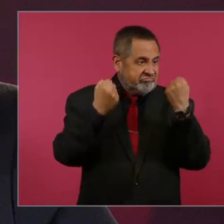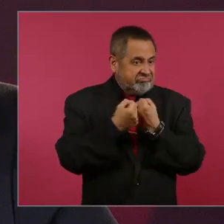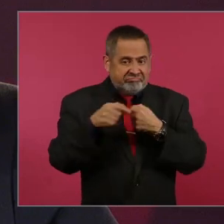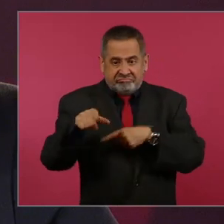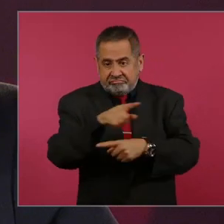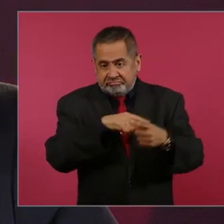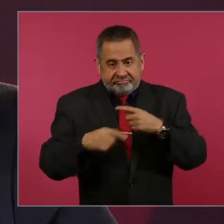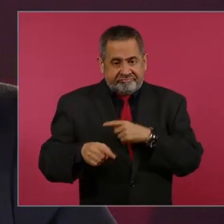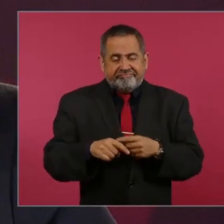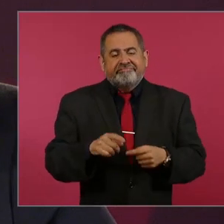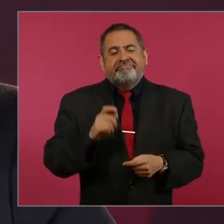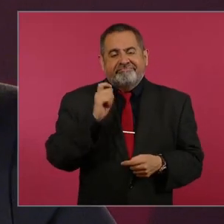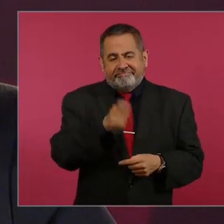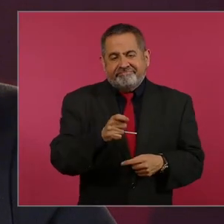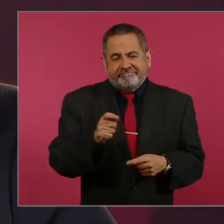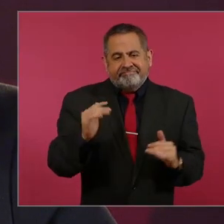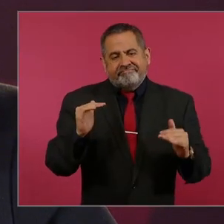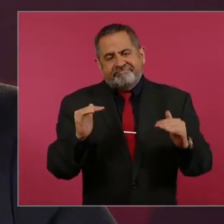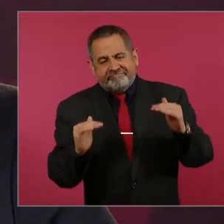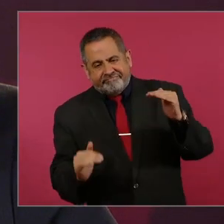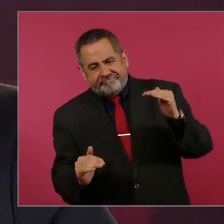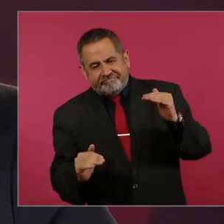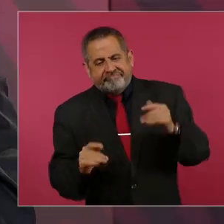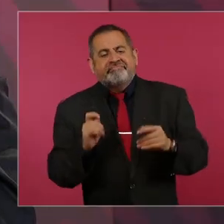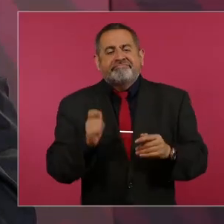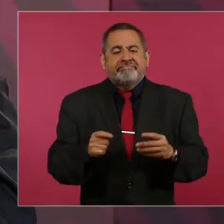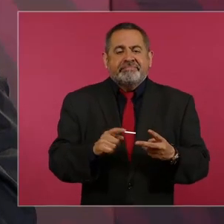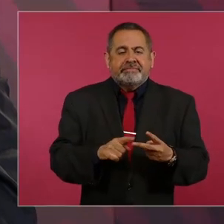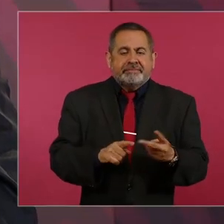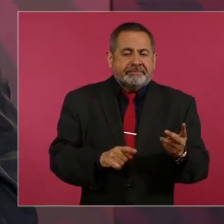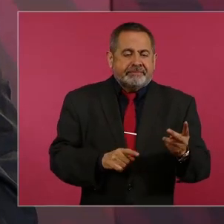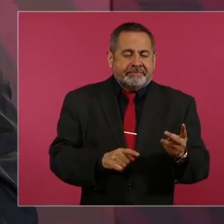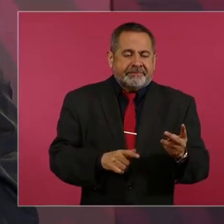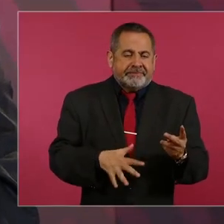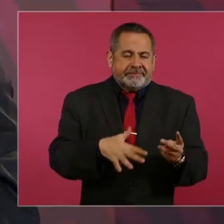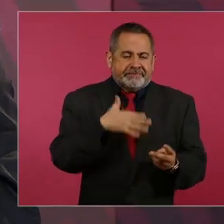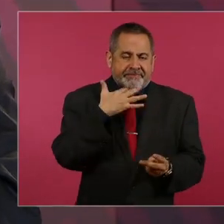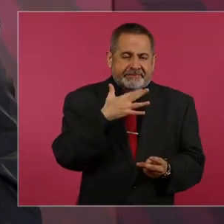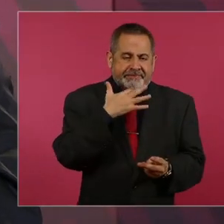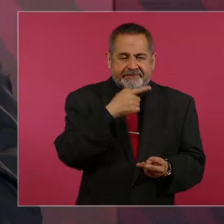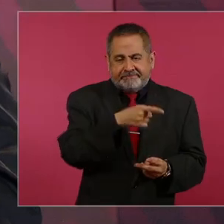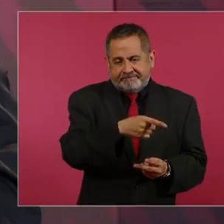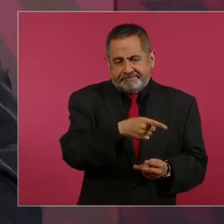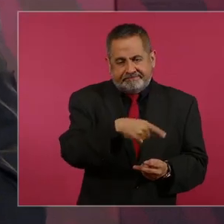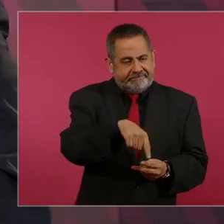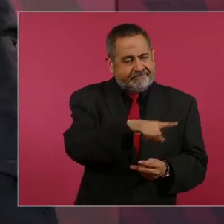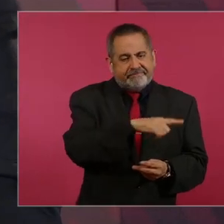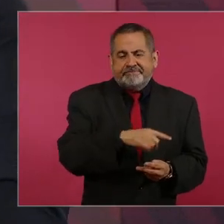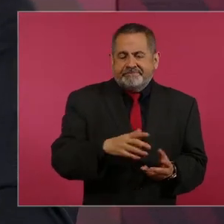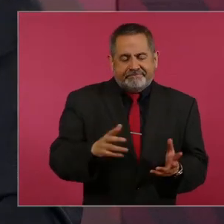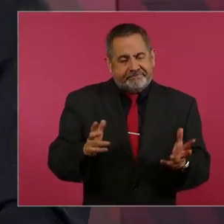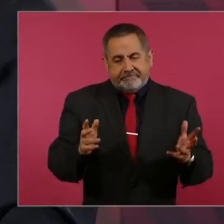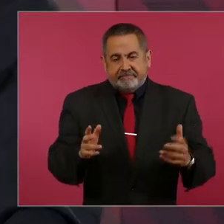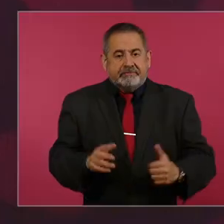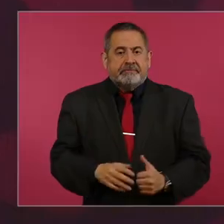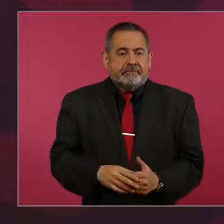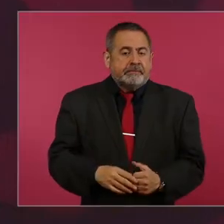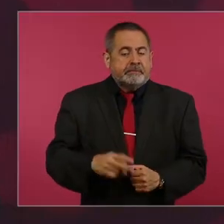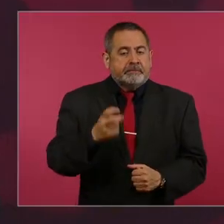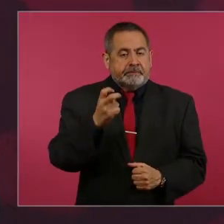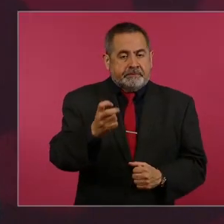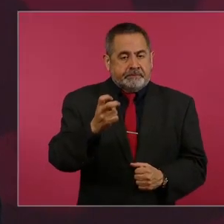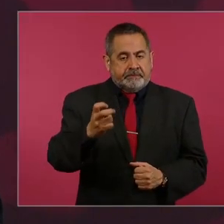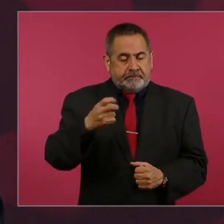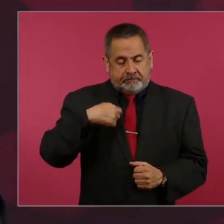eso es lo que